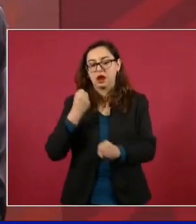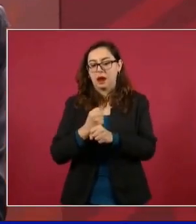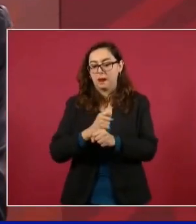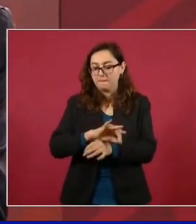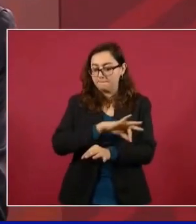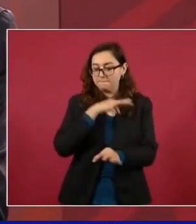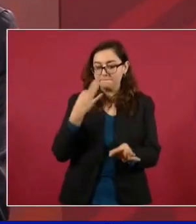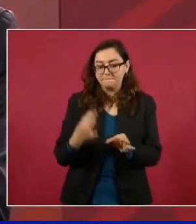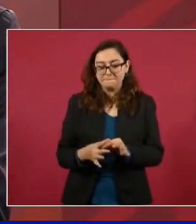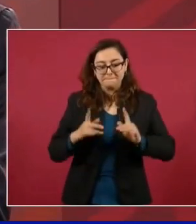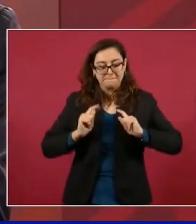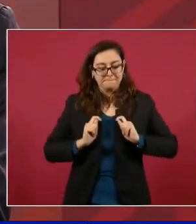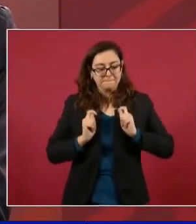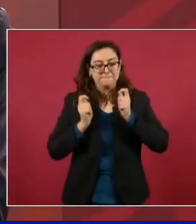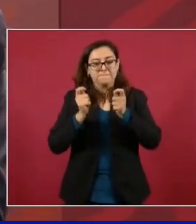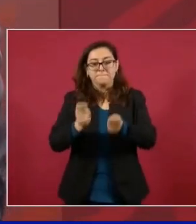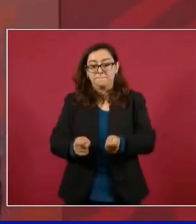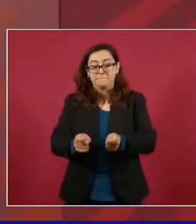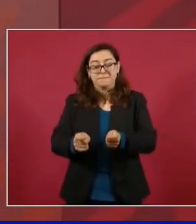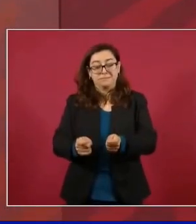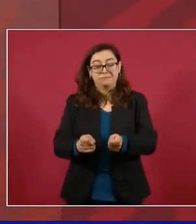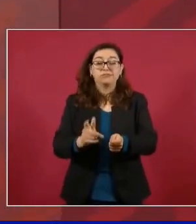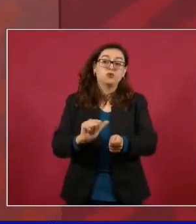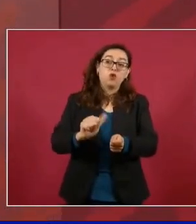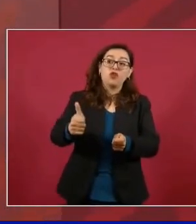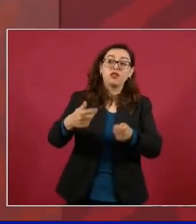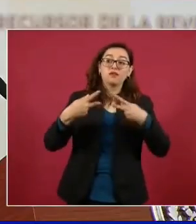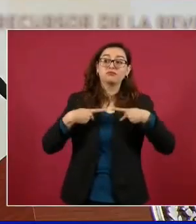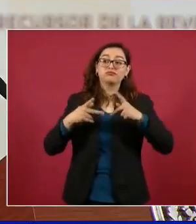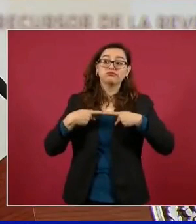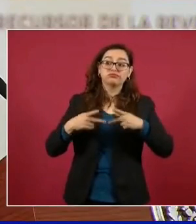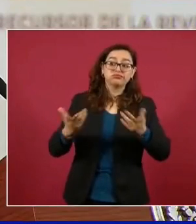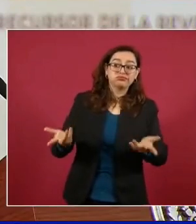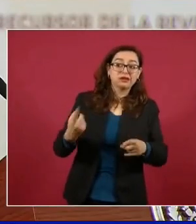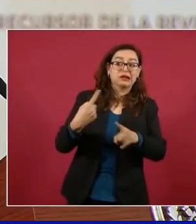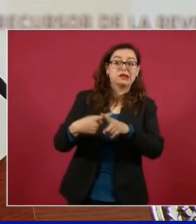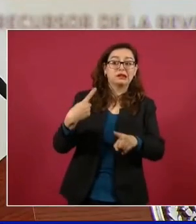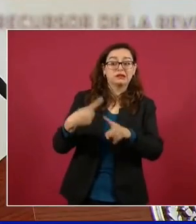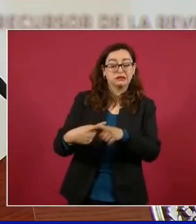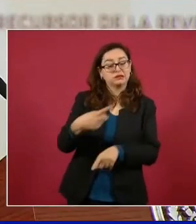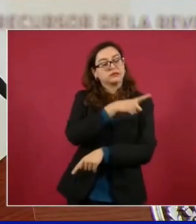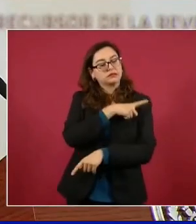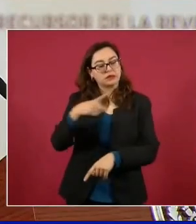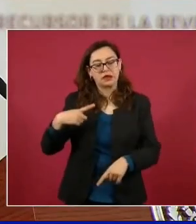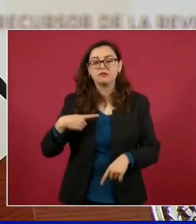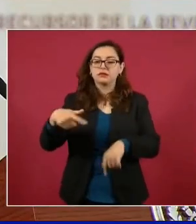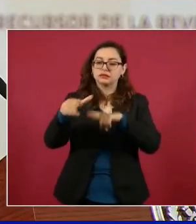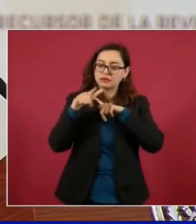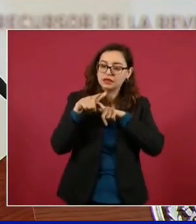seguir adelante, seguir transformando y consolidando lo logrado.